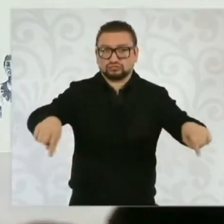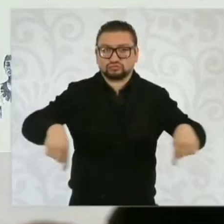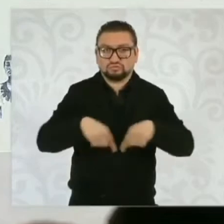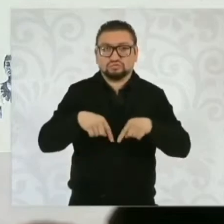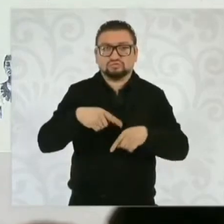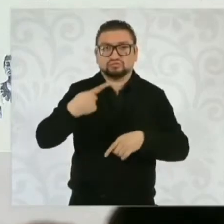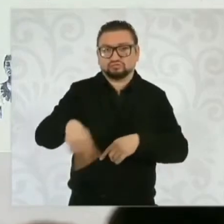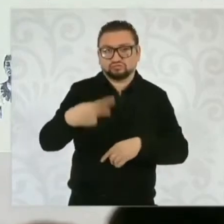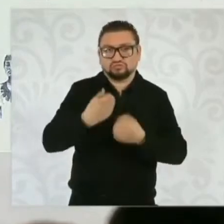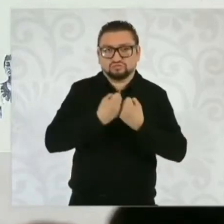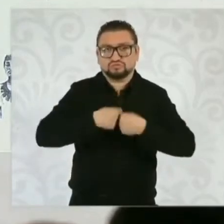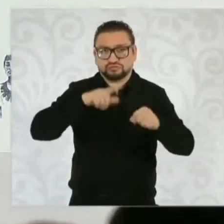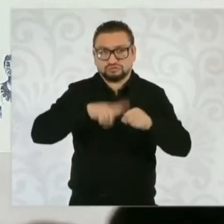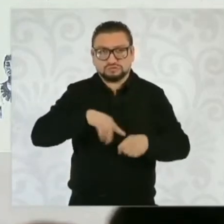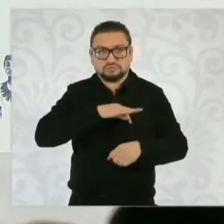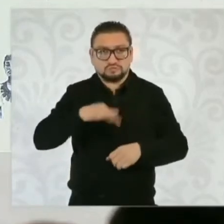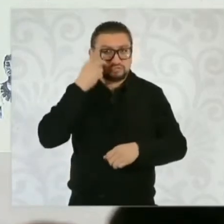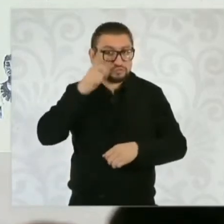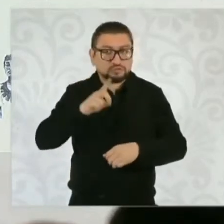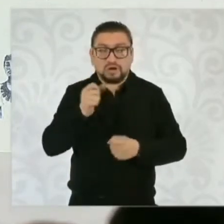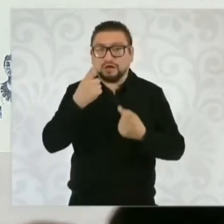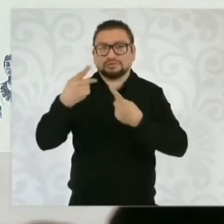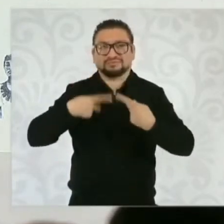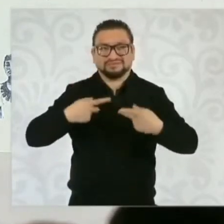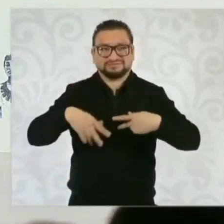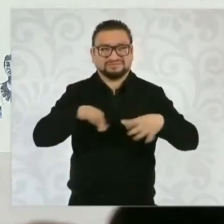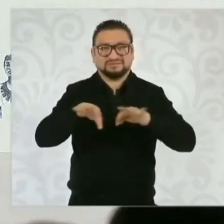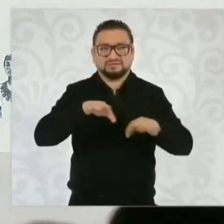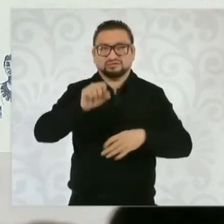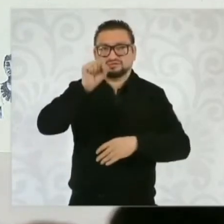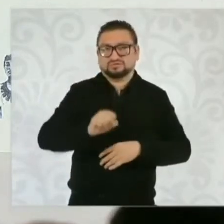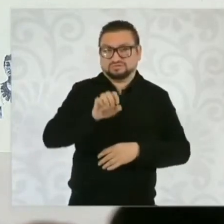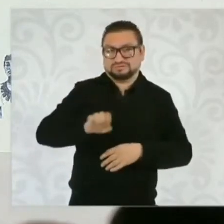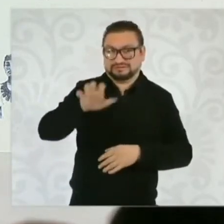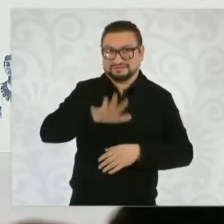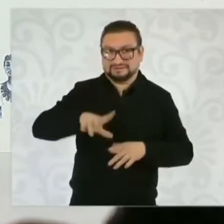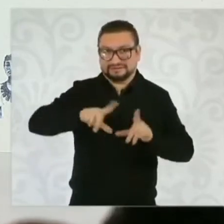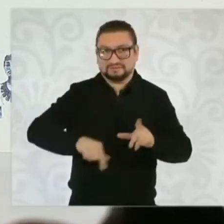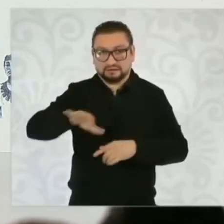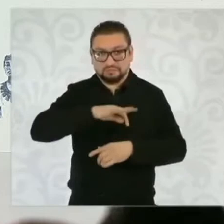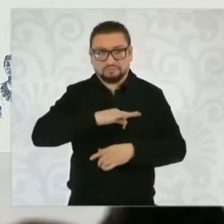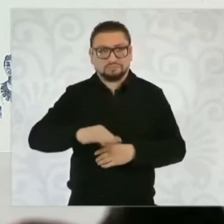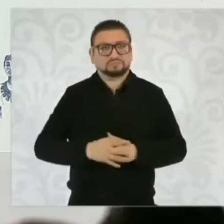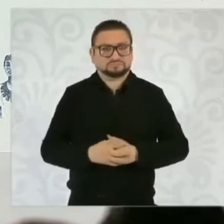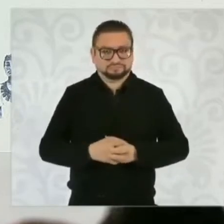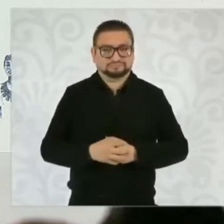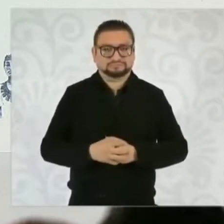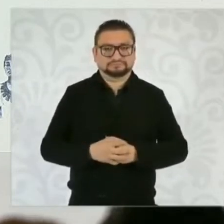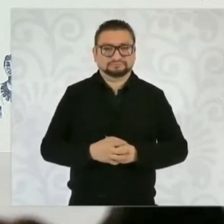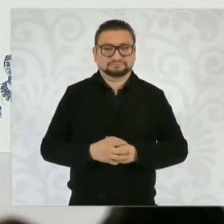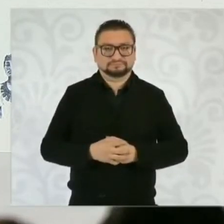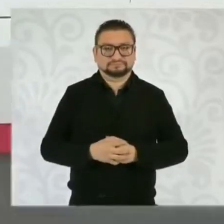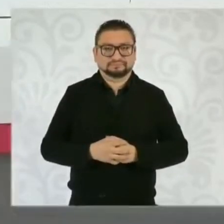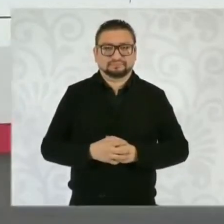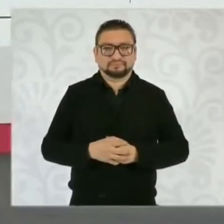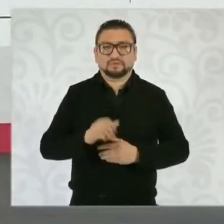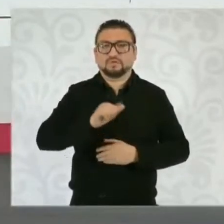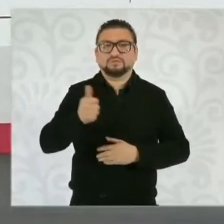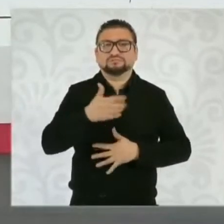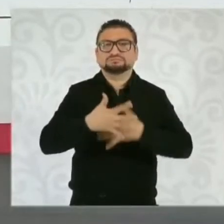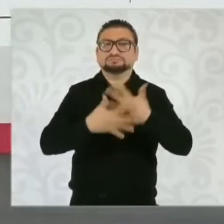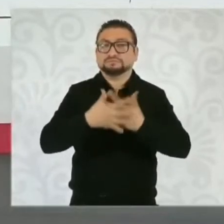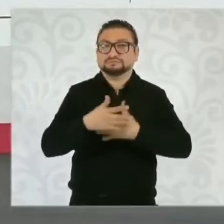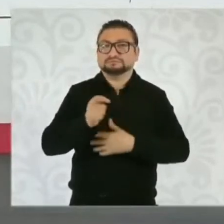social. Esa es una demanda de trabajadores, sobre todo del sureste del país. Luego,